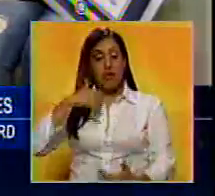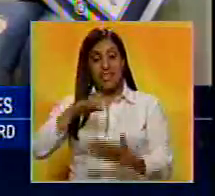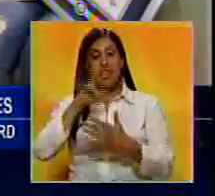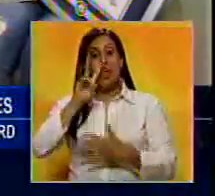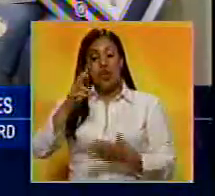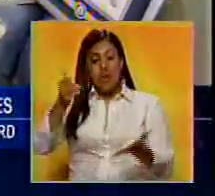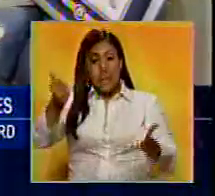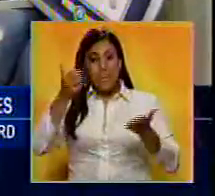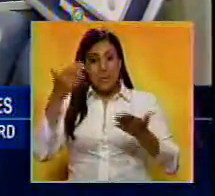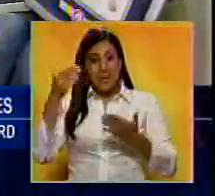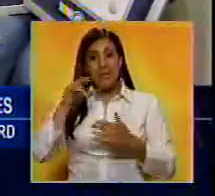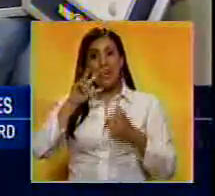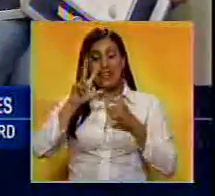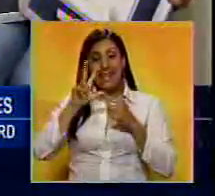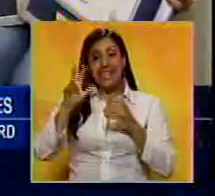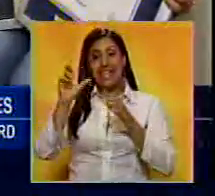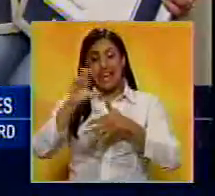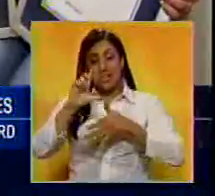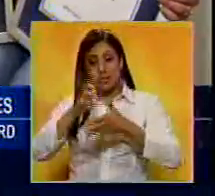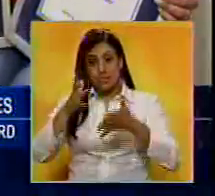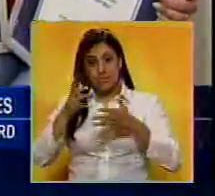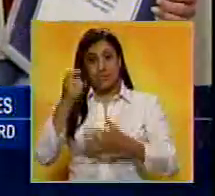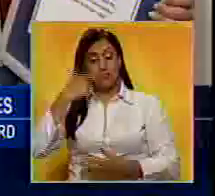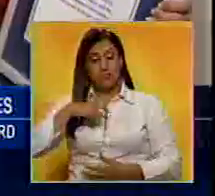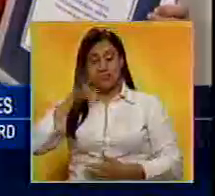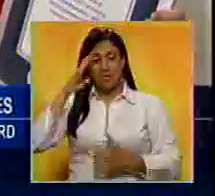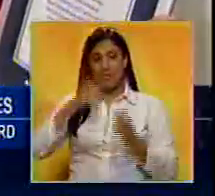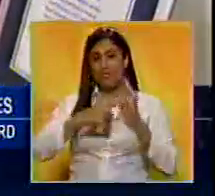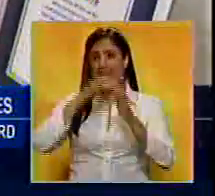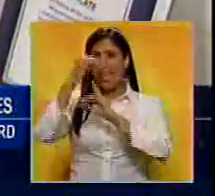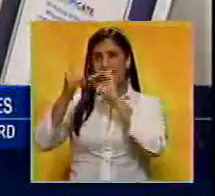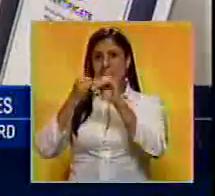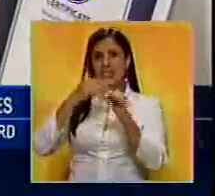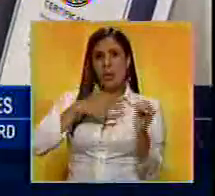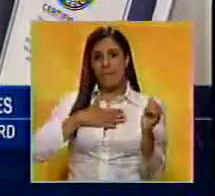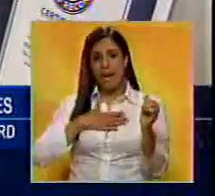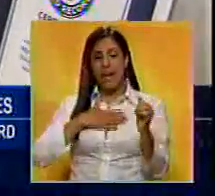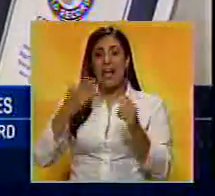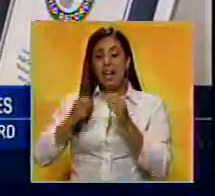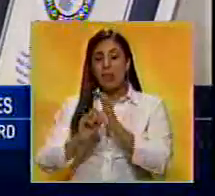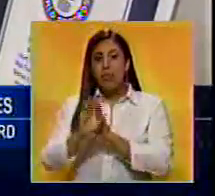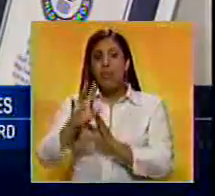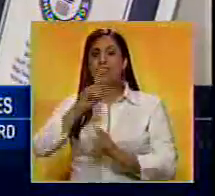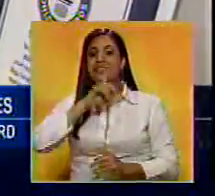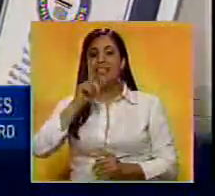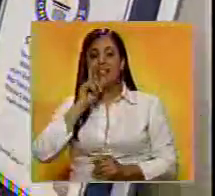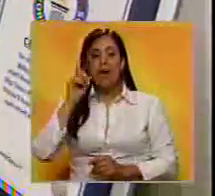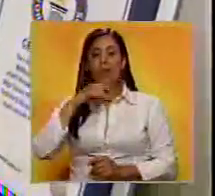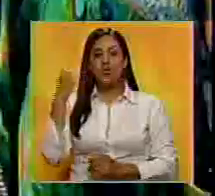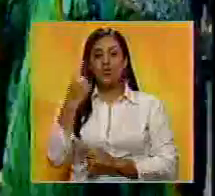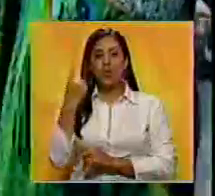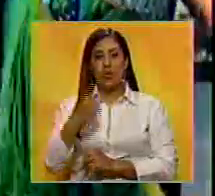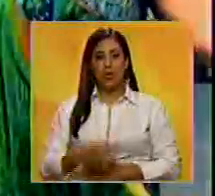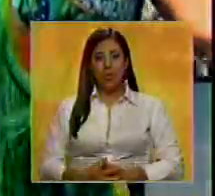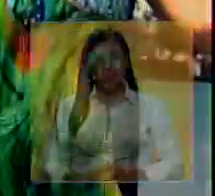Tiene dos premios gramy y tres gramy latino ella es referencia Internacional del merengue desde su álbum Debut